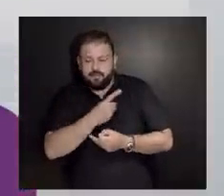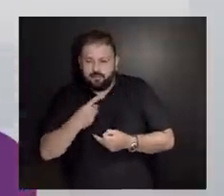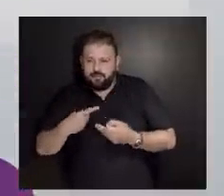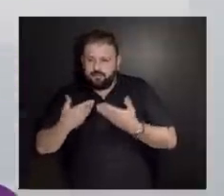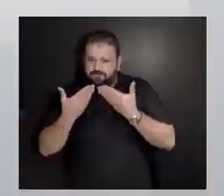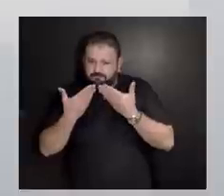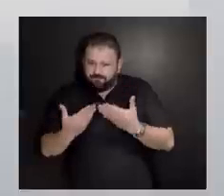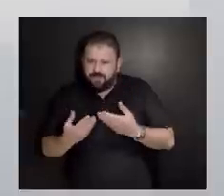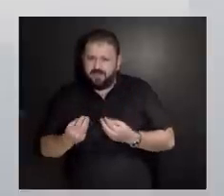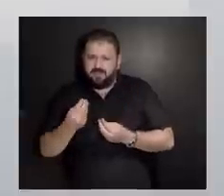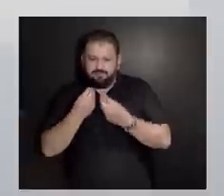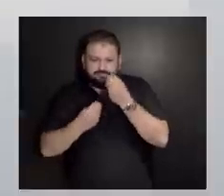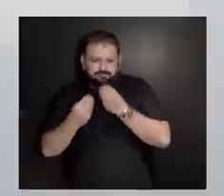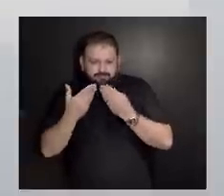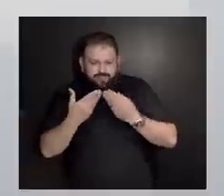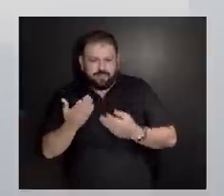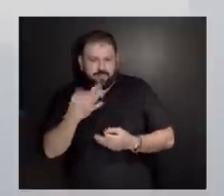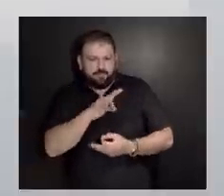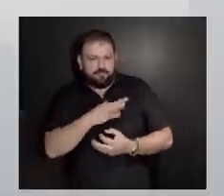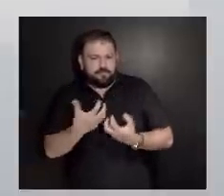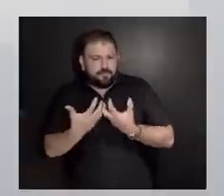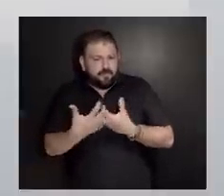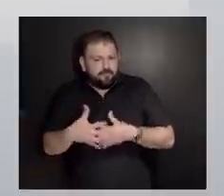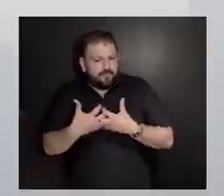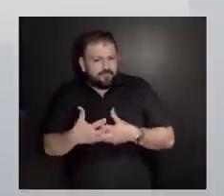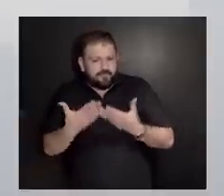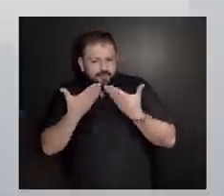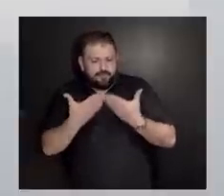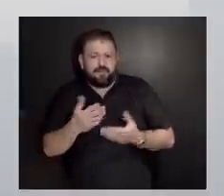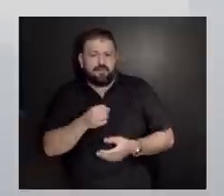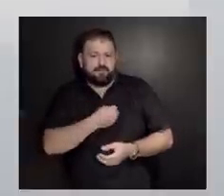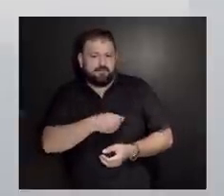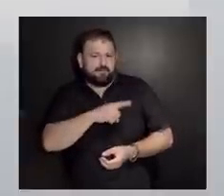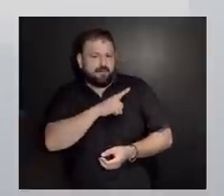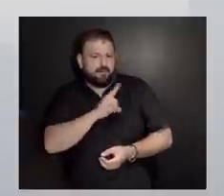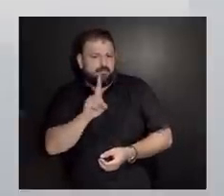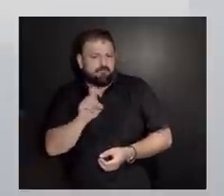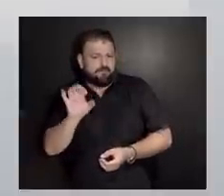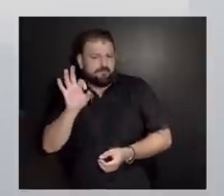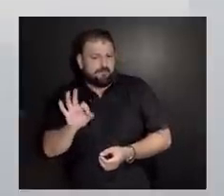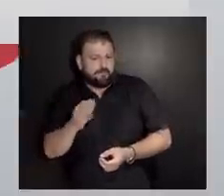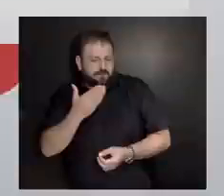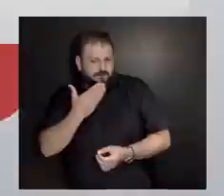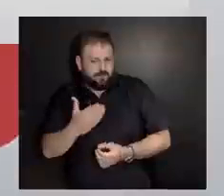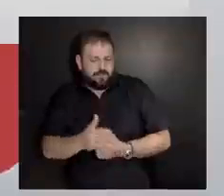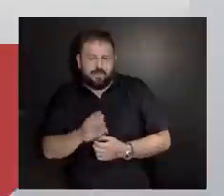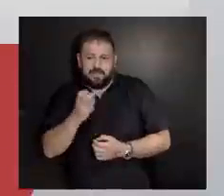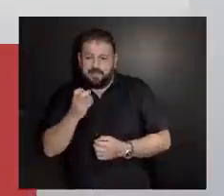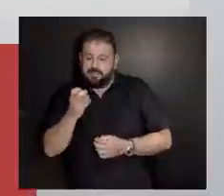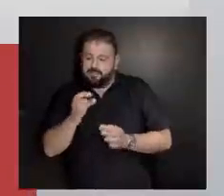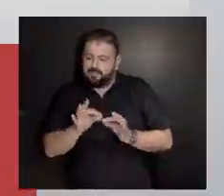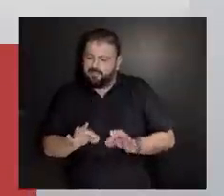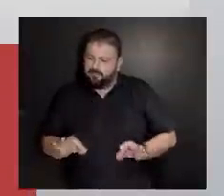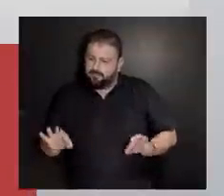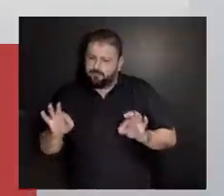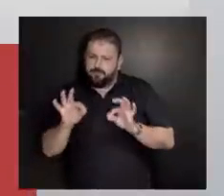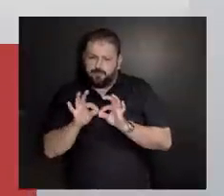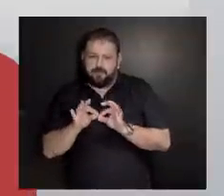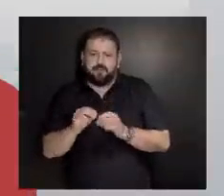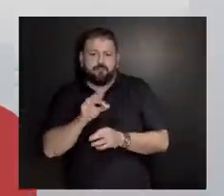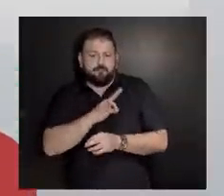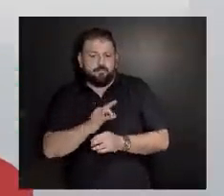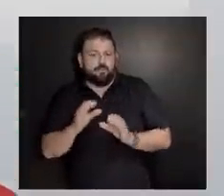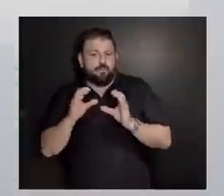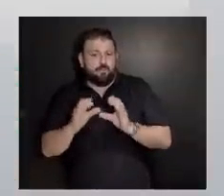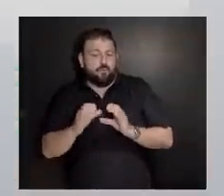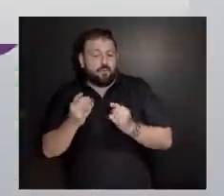organismo, hormonales, también pues tengamos salud, ¿no? Es importantísimo también estar cuidando